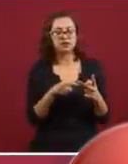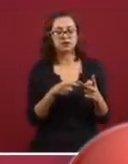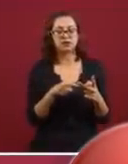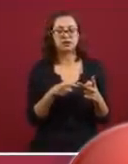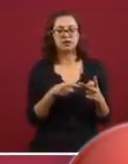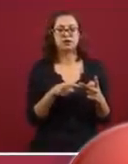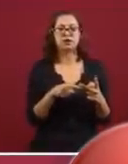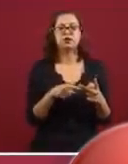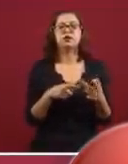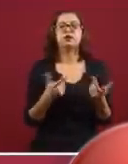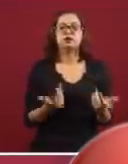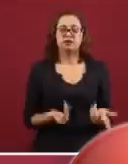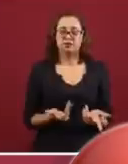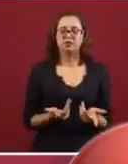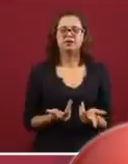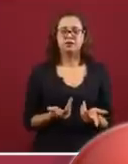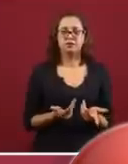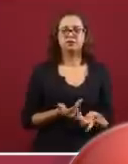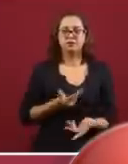va a reducirse